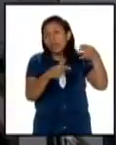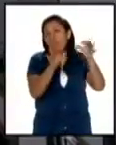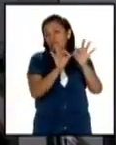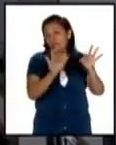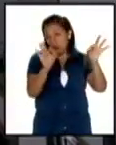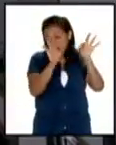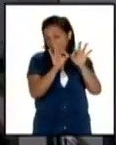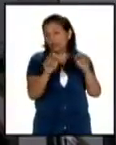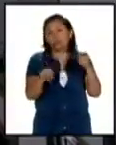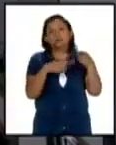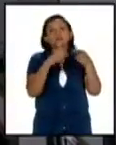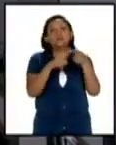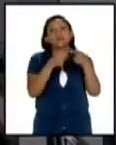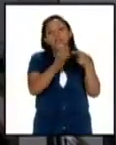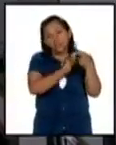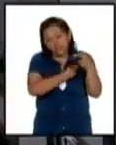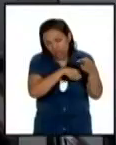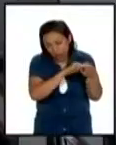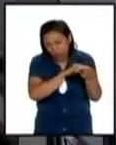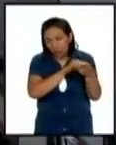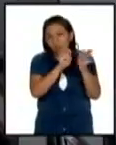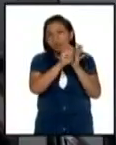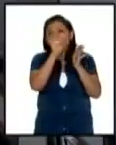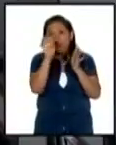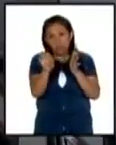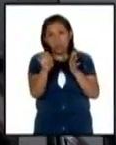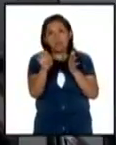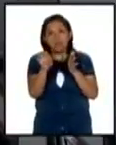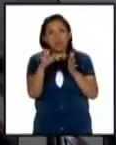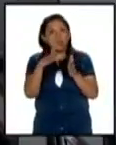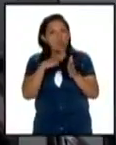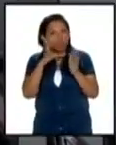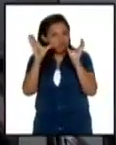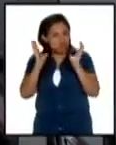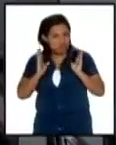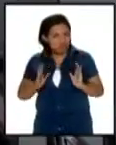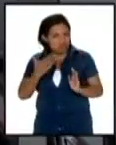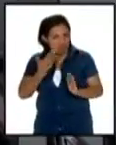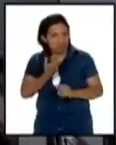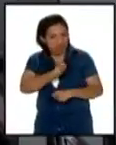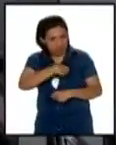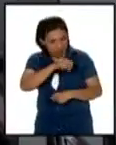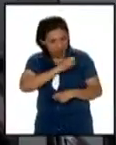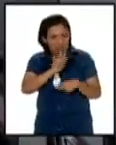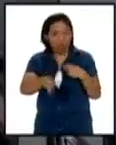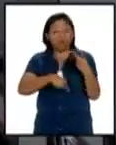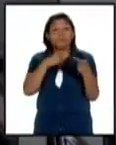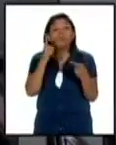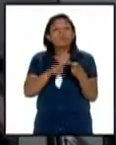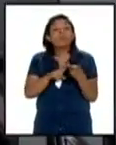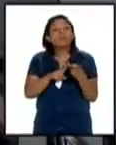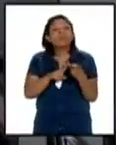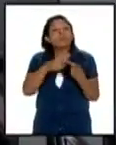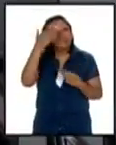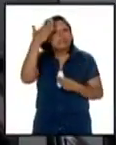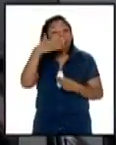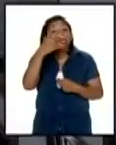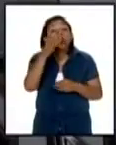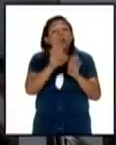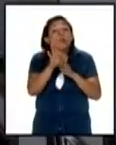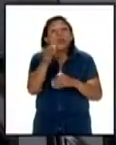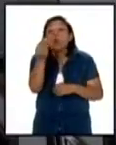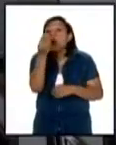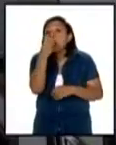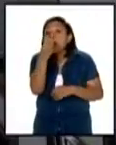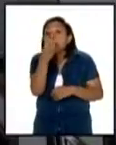importantes. Aspectos de salud, como mantener las mejores condiciones de salud, mantener, saber comer mejor,